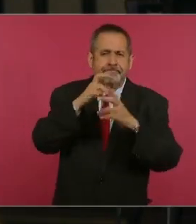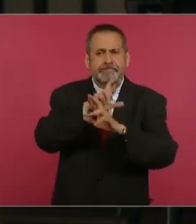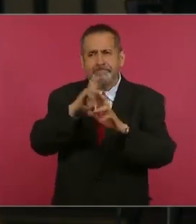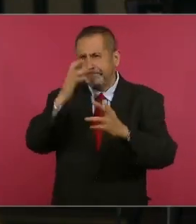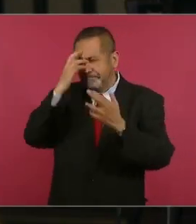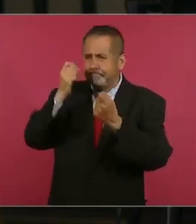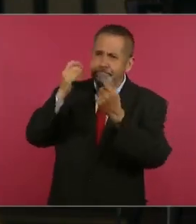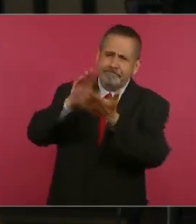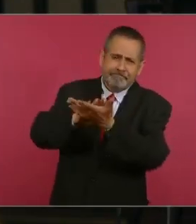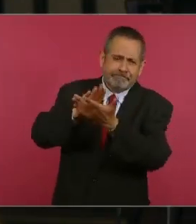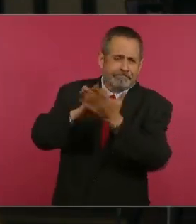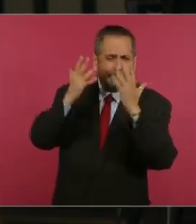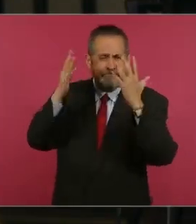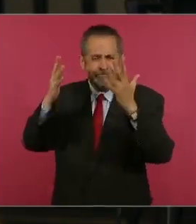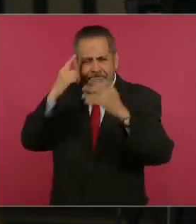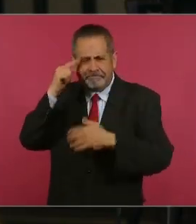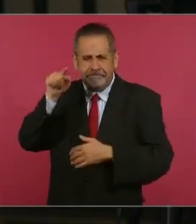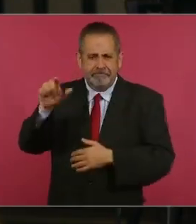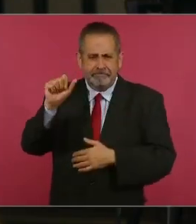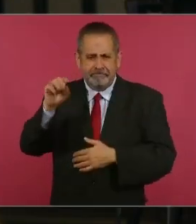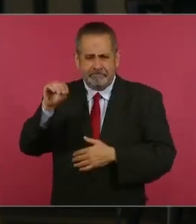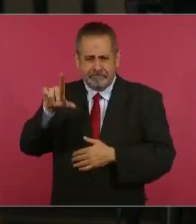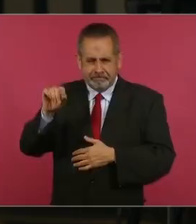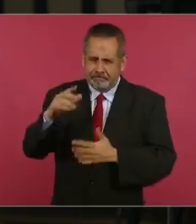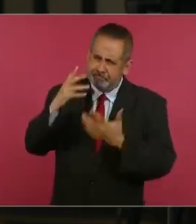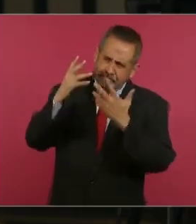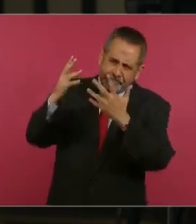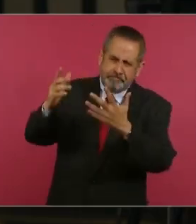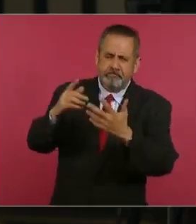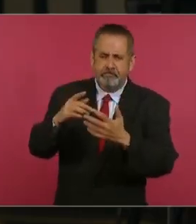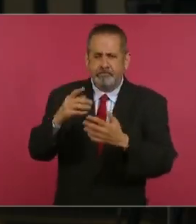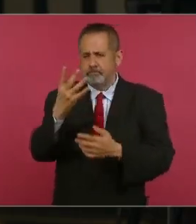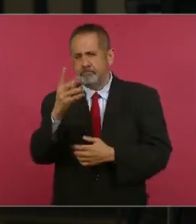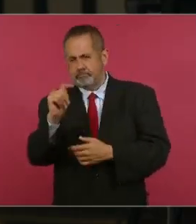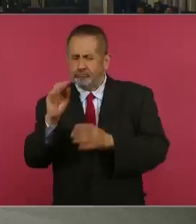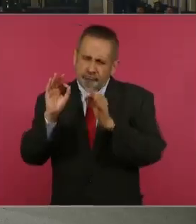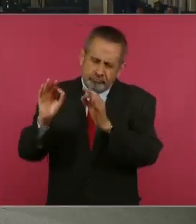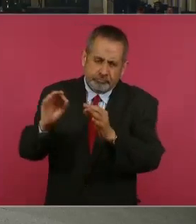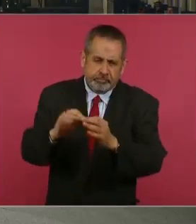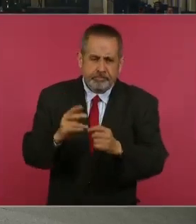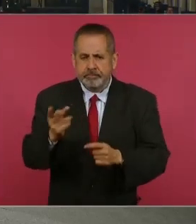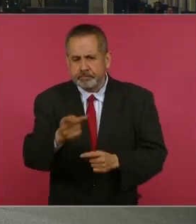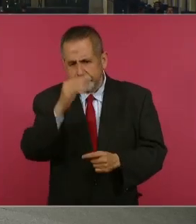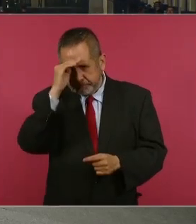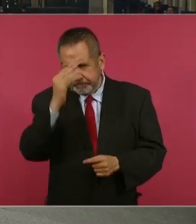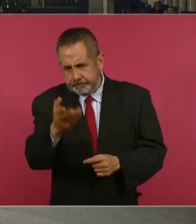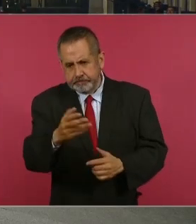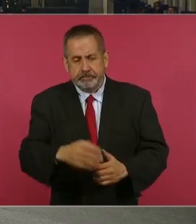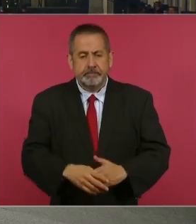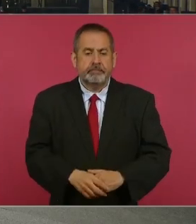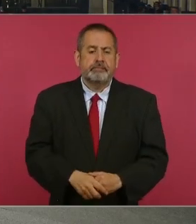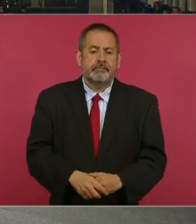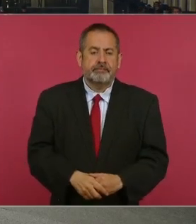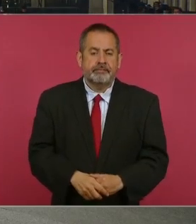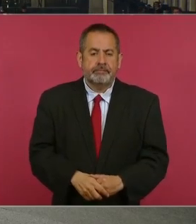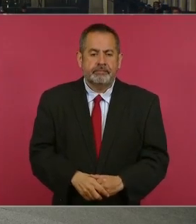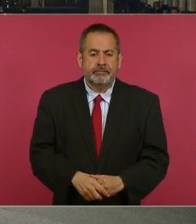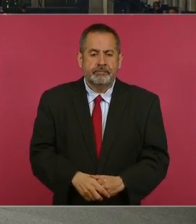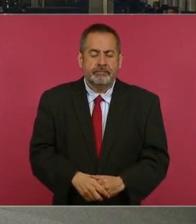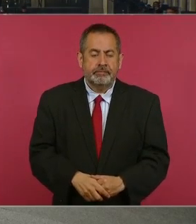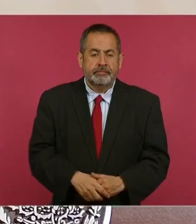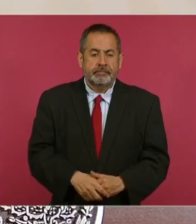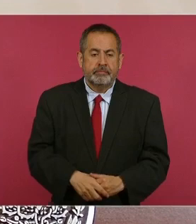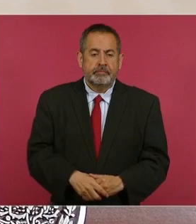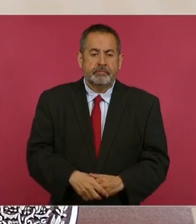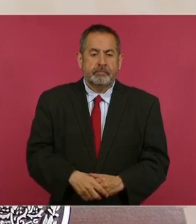reconocieron por ser parte de lo que es la cuarta transformación. Y mi primera pregunta, señor presidente. Pues yo